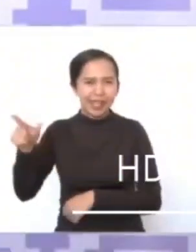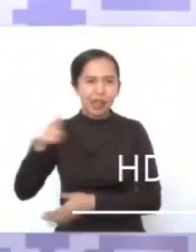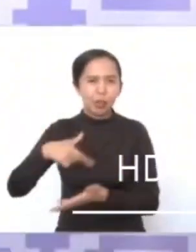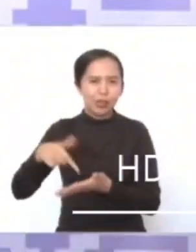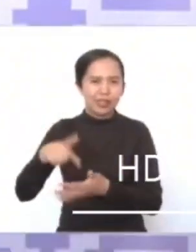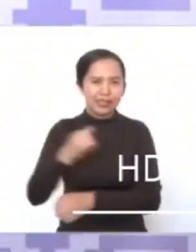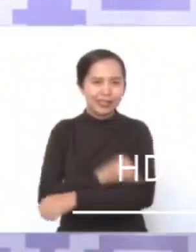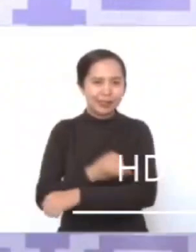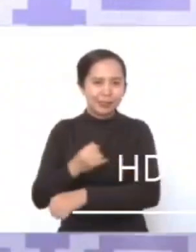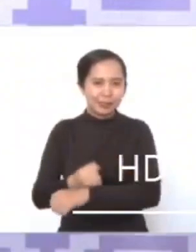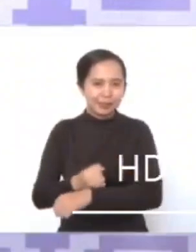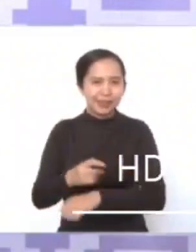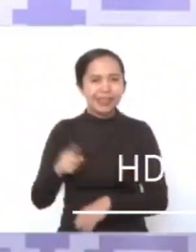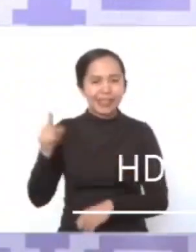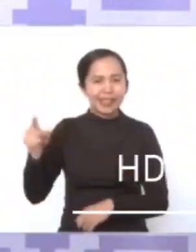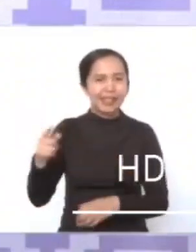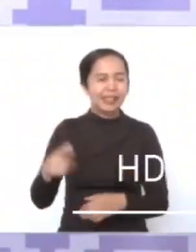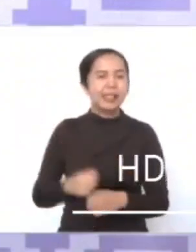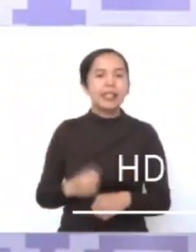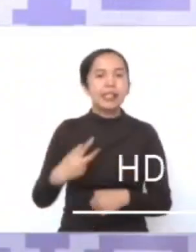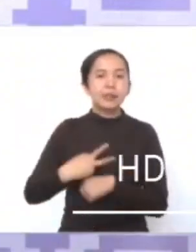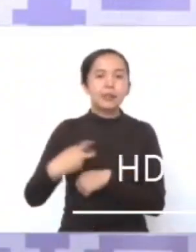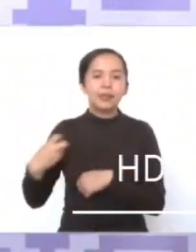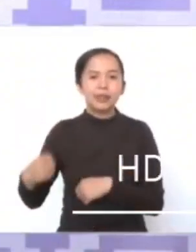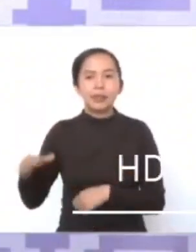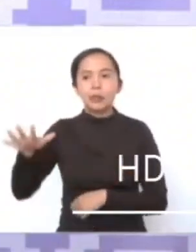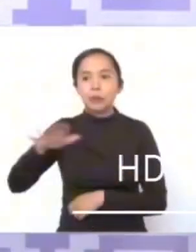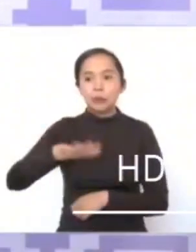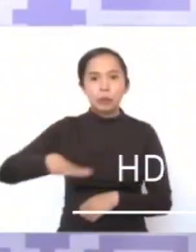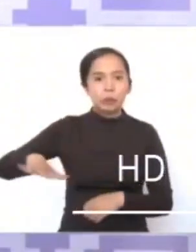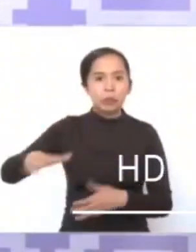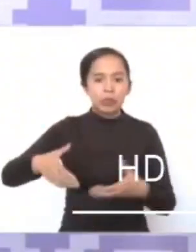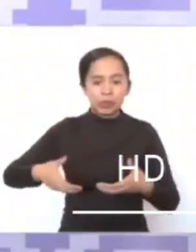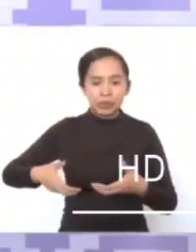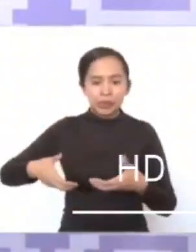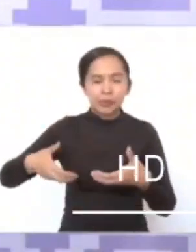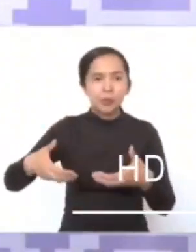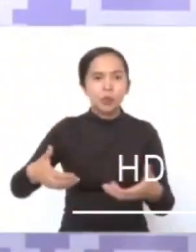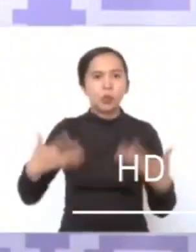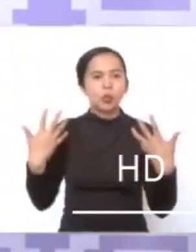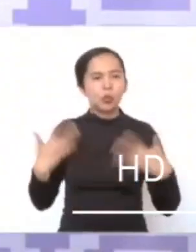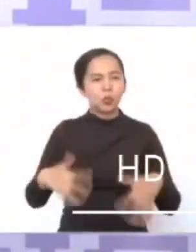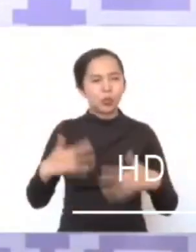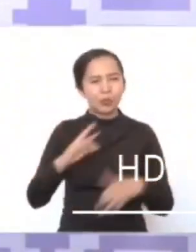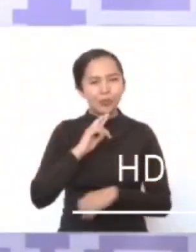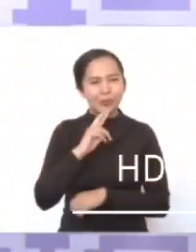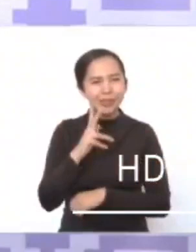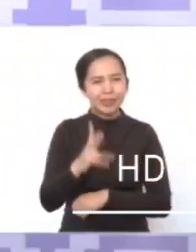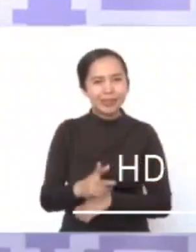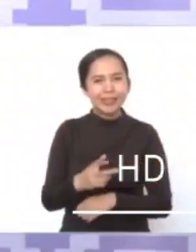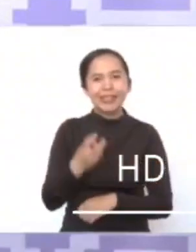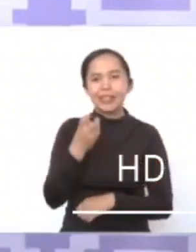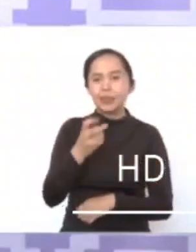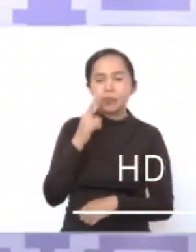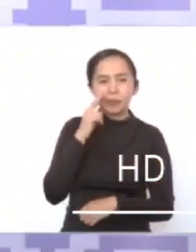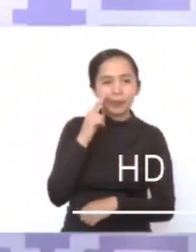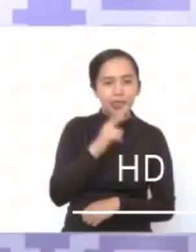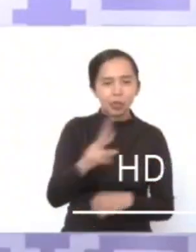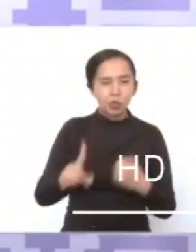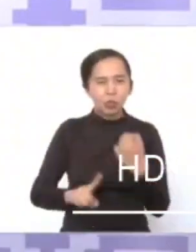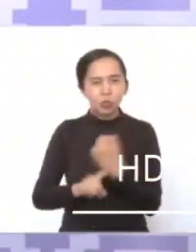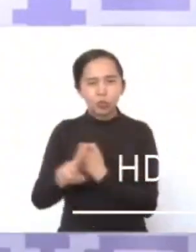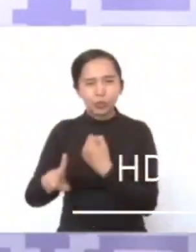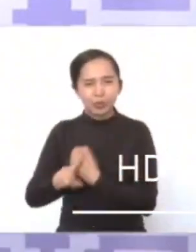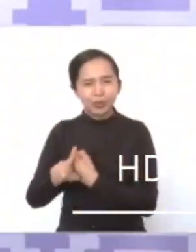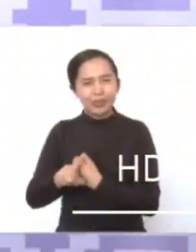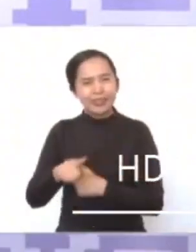150 sesiones, es tiempo de mujeres lo que ilumina el camino de la historia de esa liberación, de esas amenazas contra